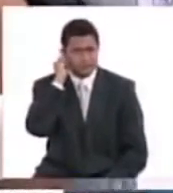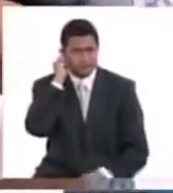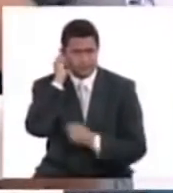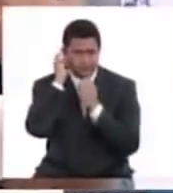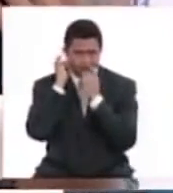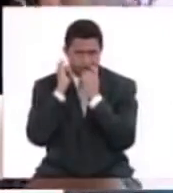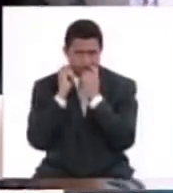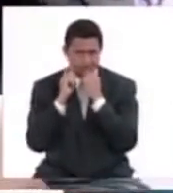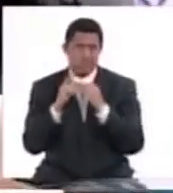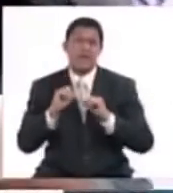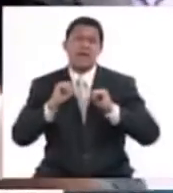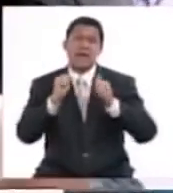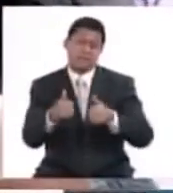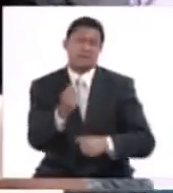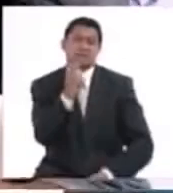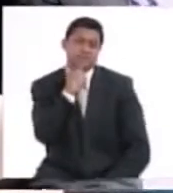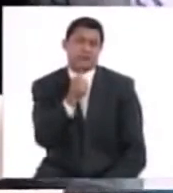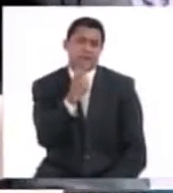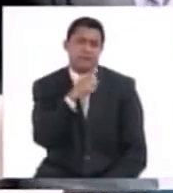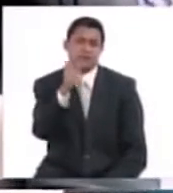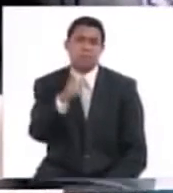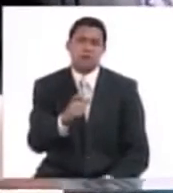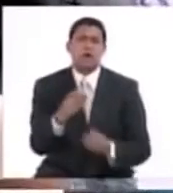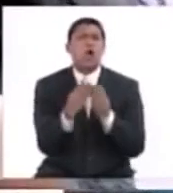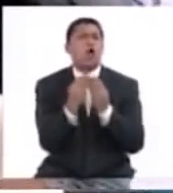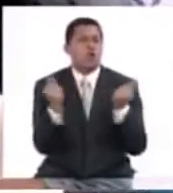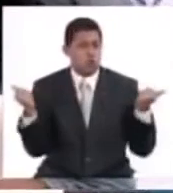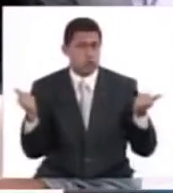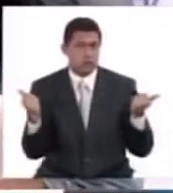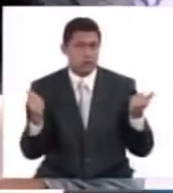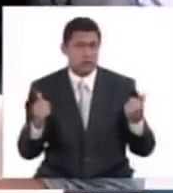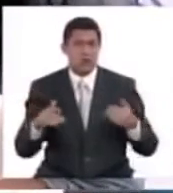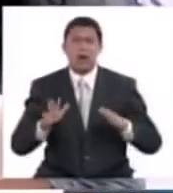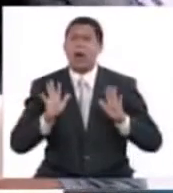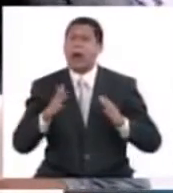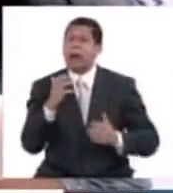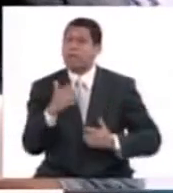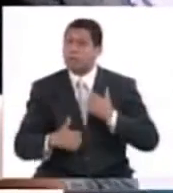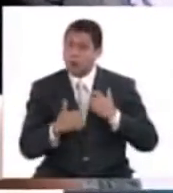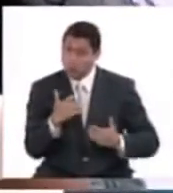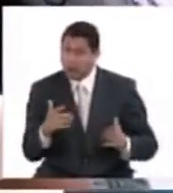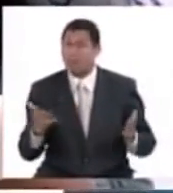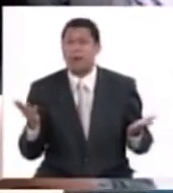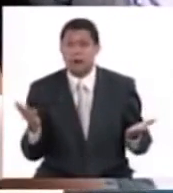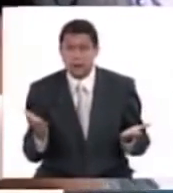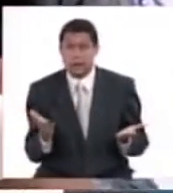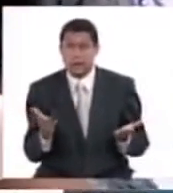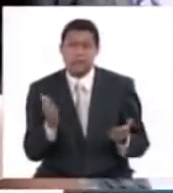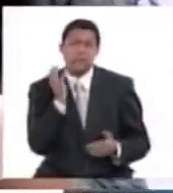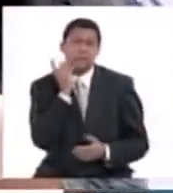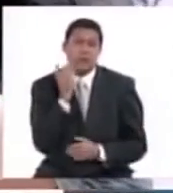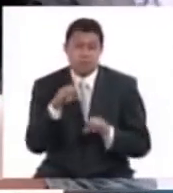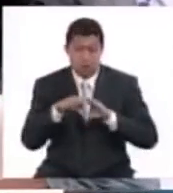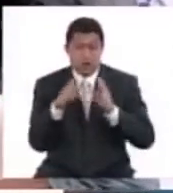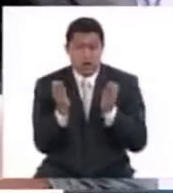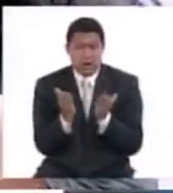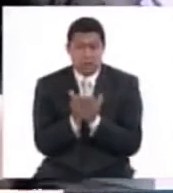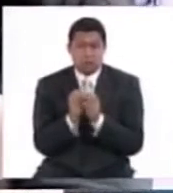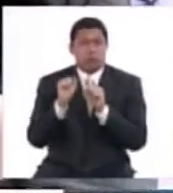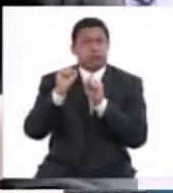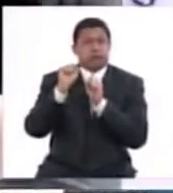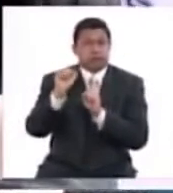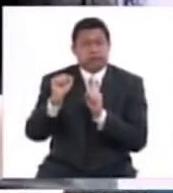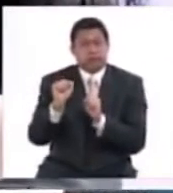de cultivo, se inicia el tratamiento y la persona se cura. Cuando hay problemas y cuando se habla, por ejemplo, en el mundo de